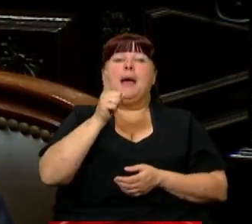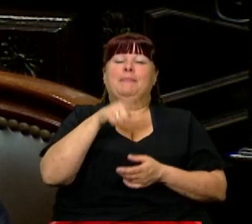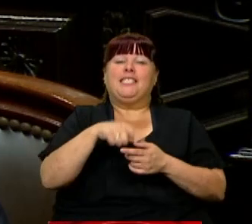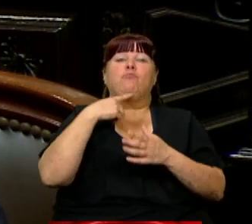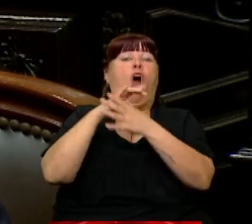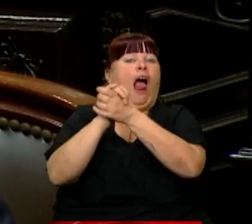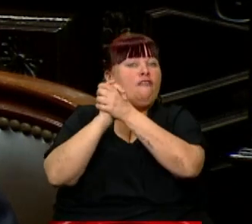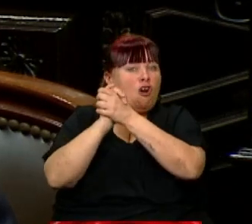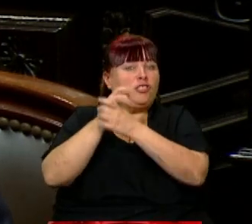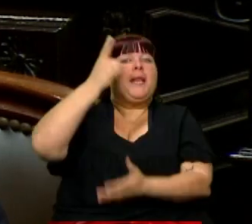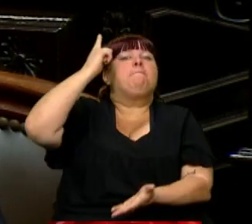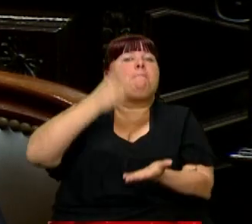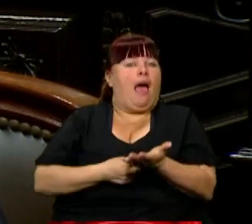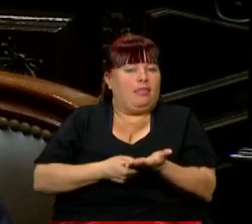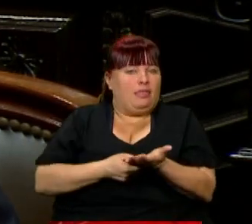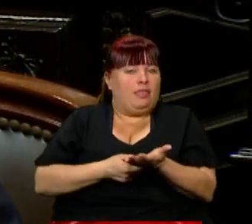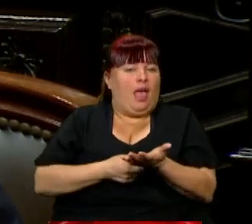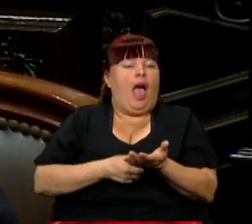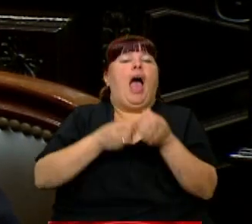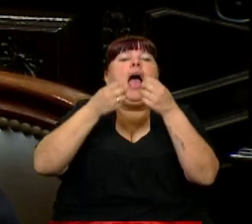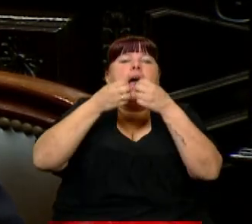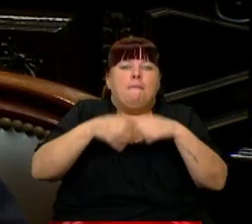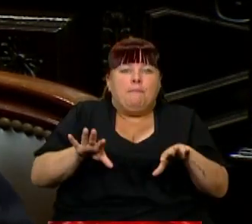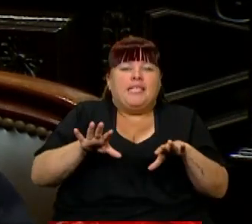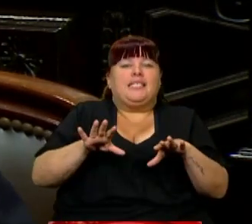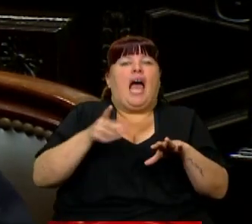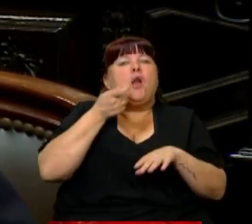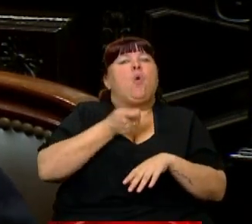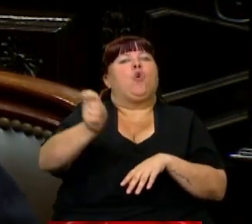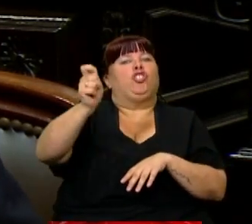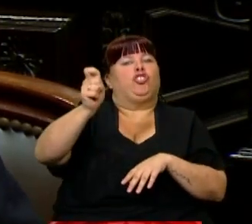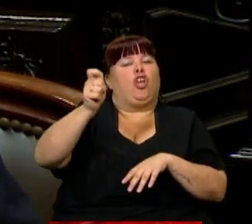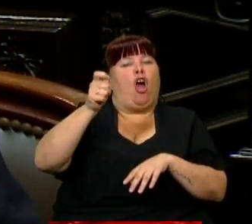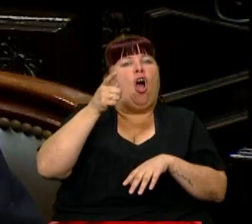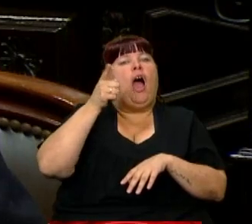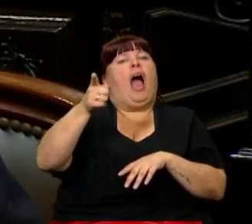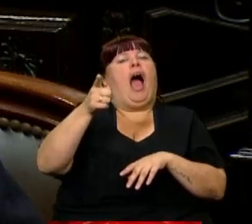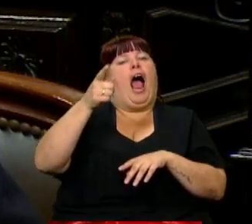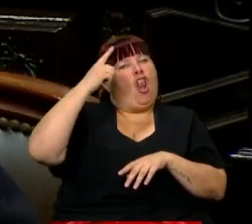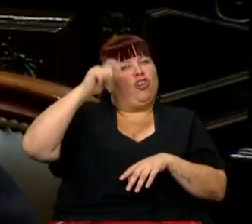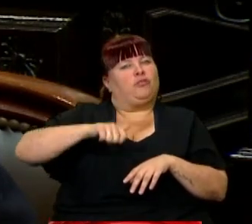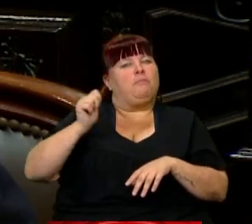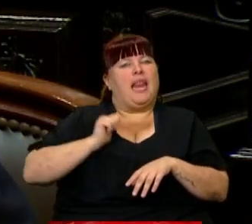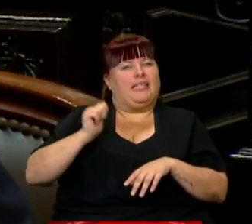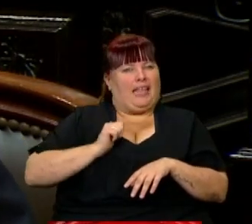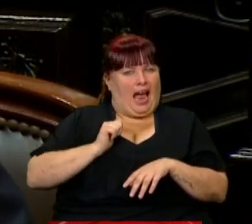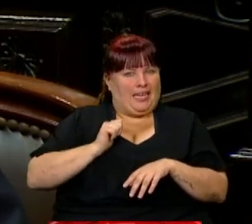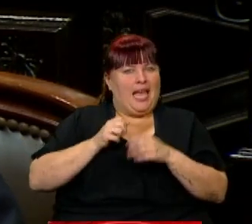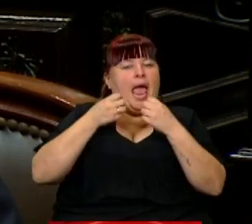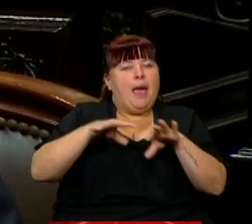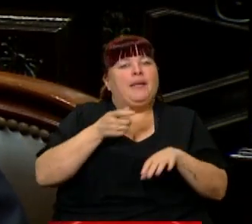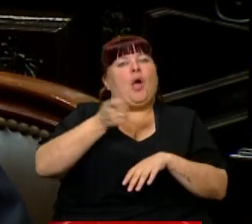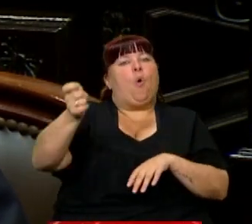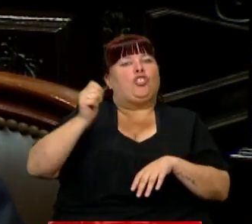donde Alfonsín ordenaba el inicio del juicio a las juntas militares, el inicio